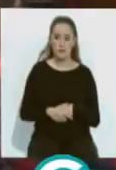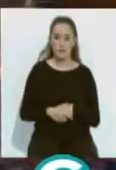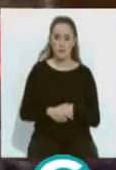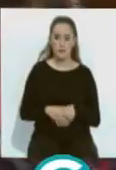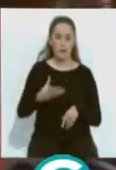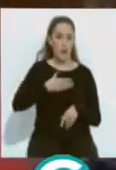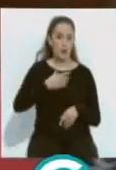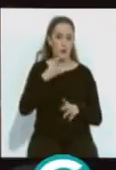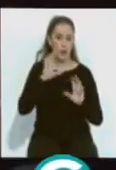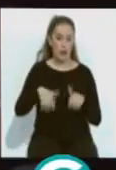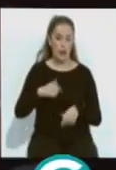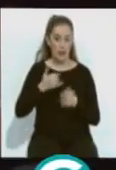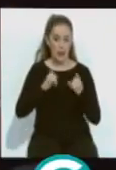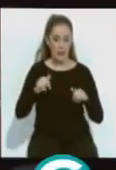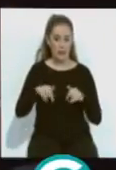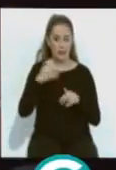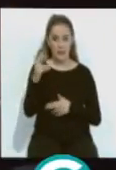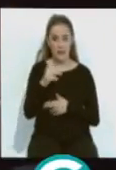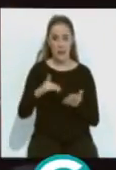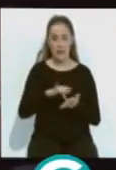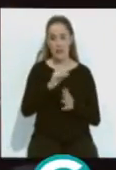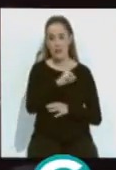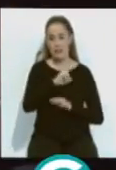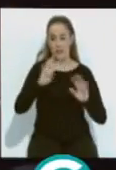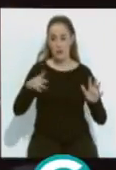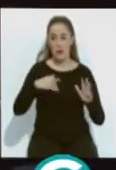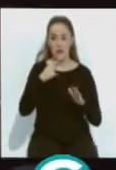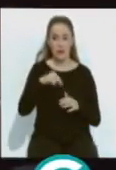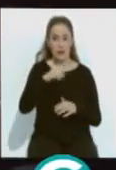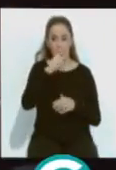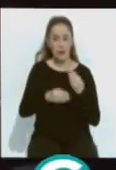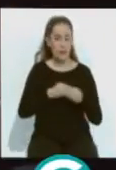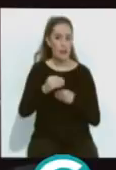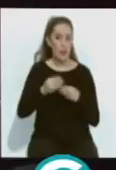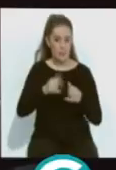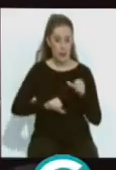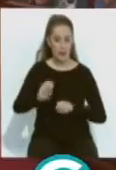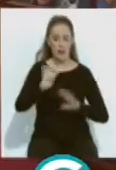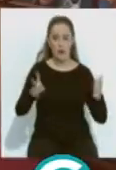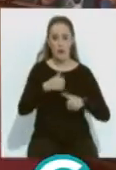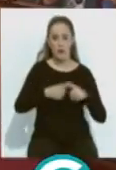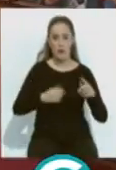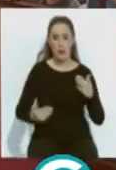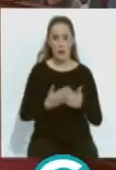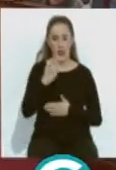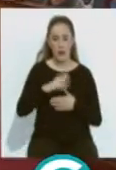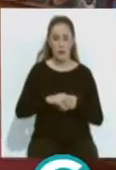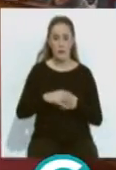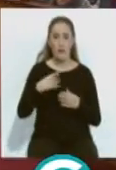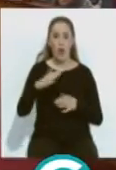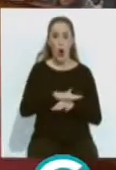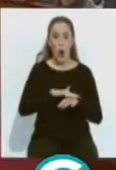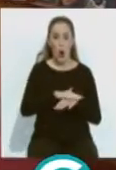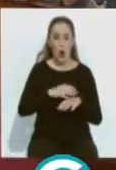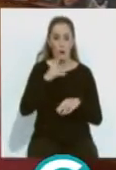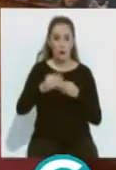El Ayuntamiento de Cádiz celebra este viernes 29 el pleno ordinario del mes de noviembre a partir de las 9:30 de la mañana. El Gobierno